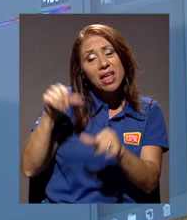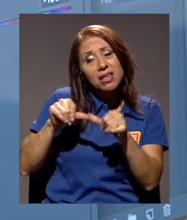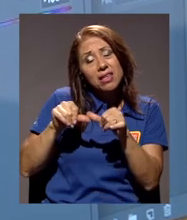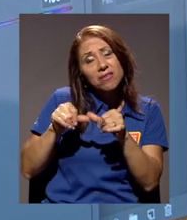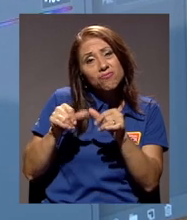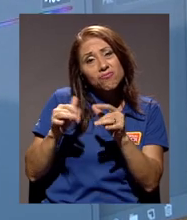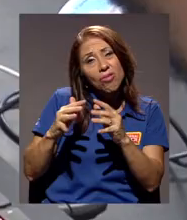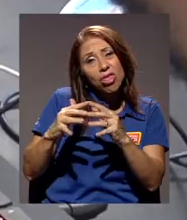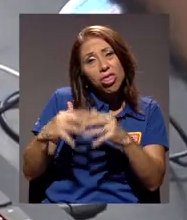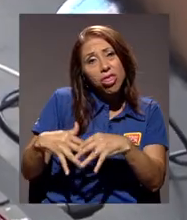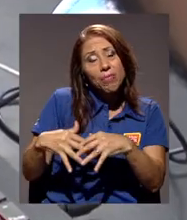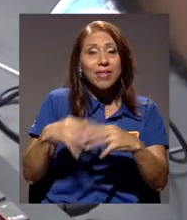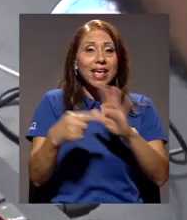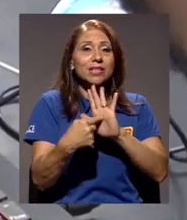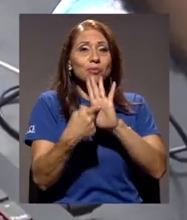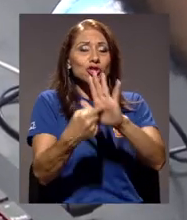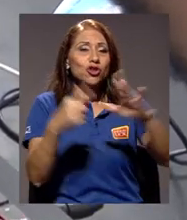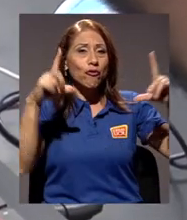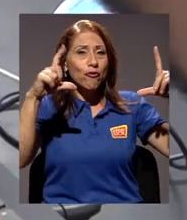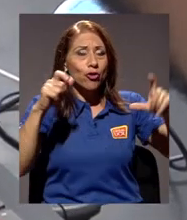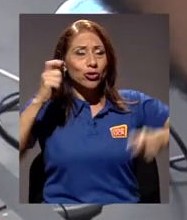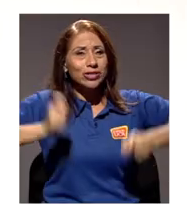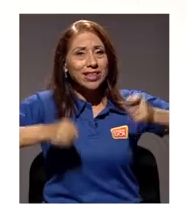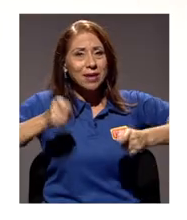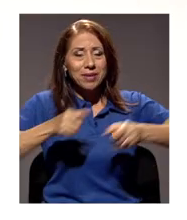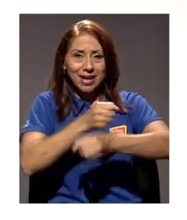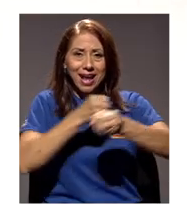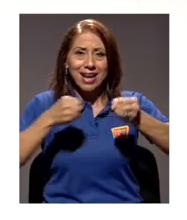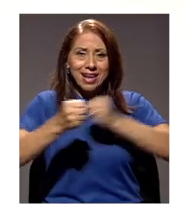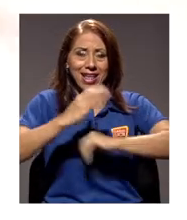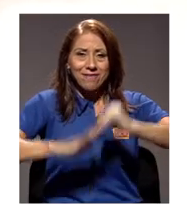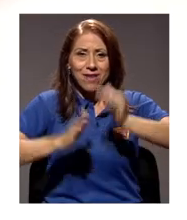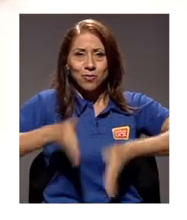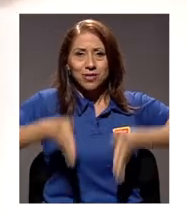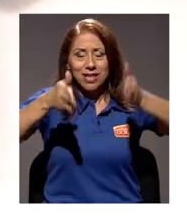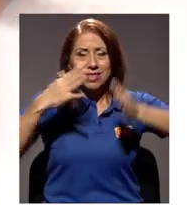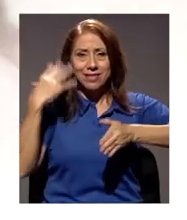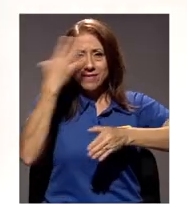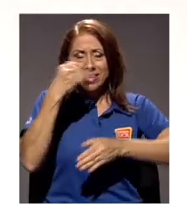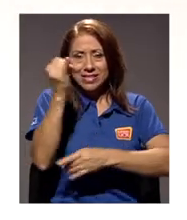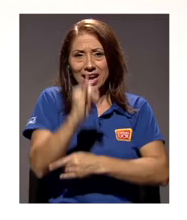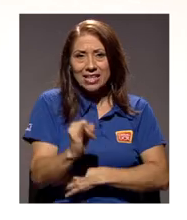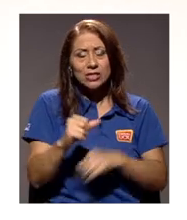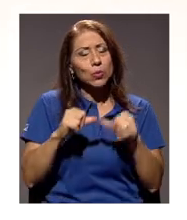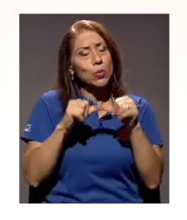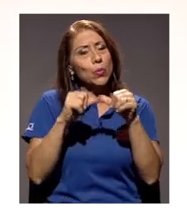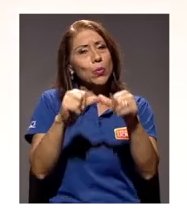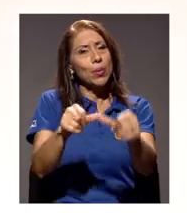La exposición Foto Septiembre está instalada en la Galería de la Facultad de Bellas Artes y se mantendrá